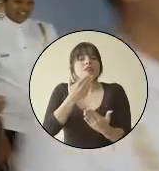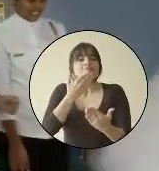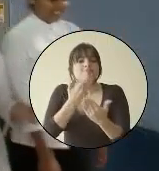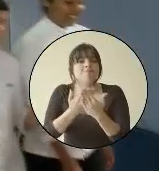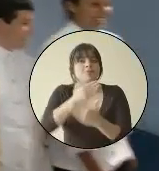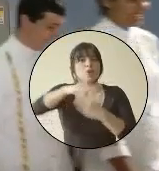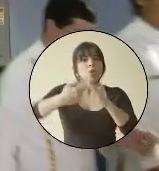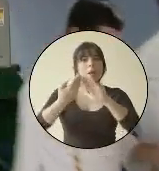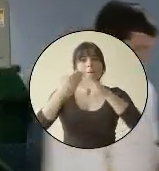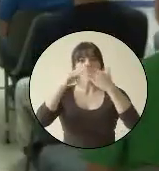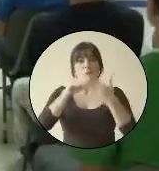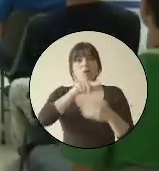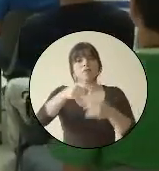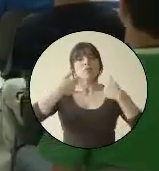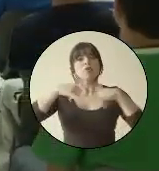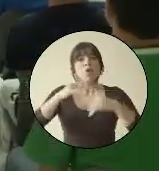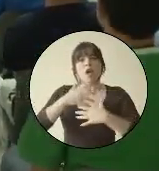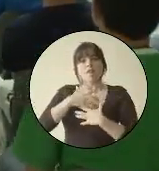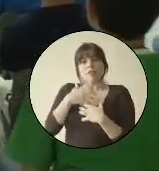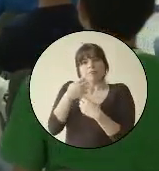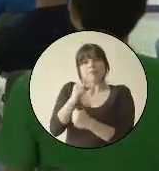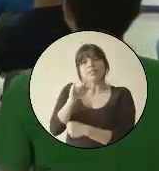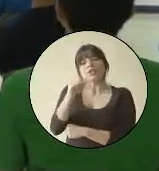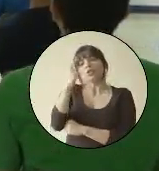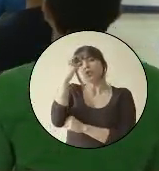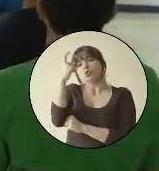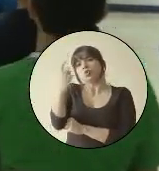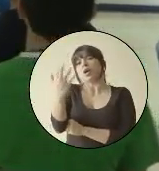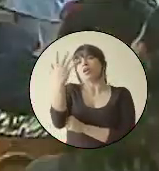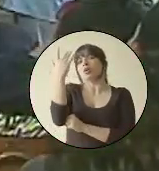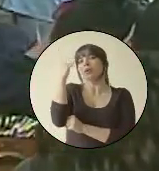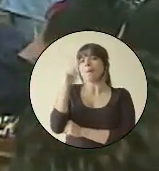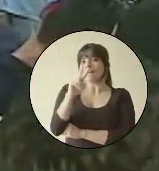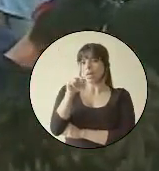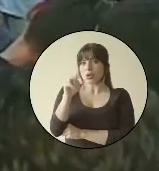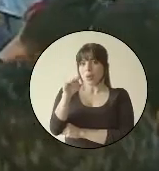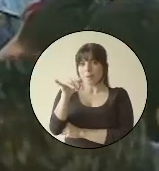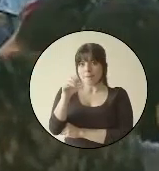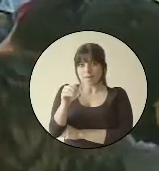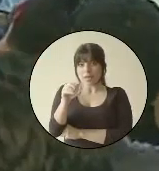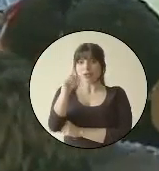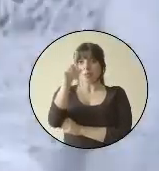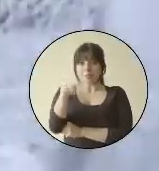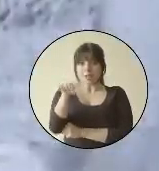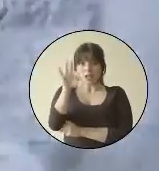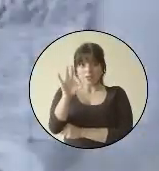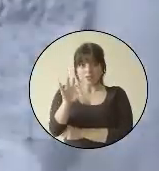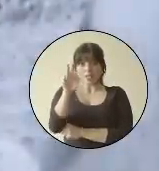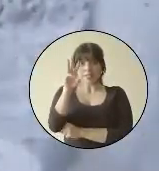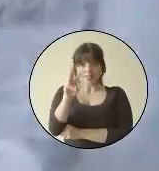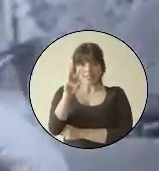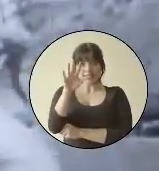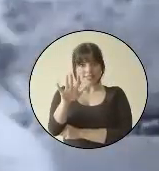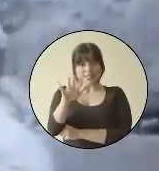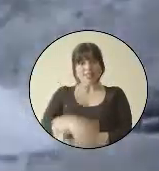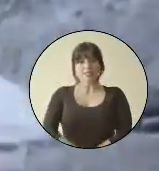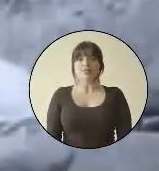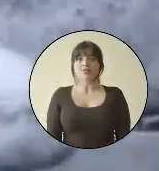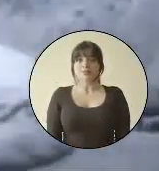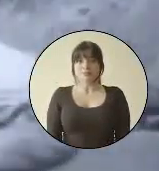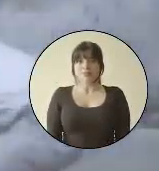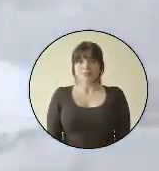de la población que sigue confiando en aquel sueño del 21 de mayo